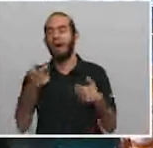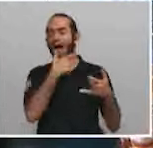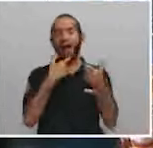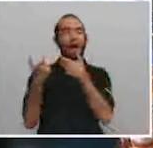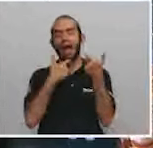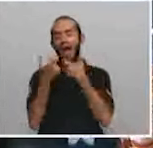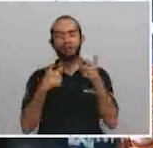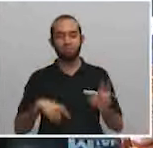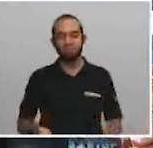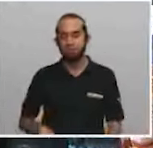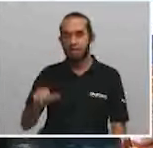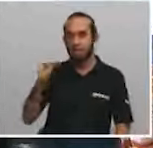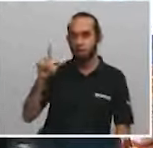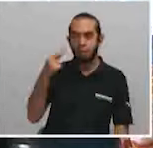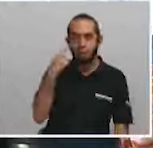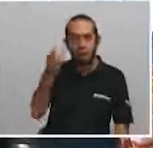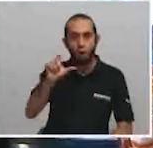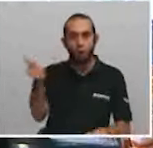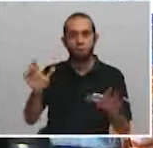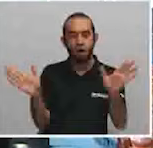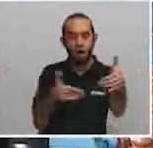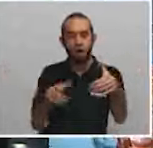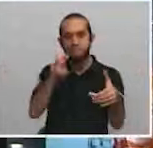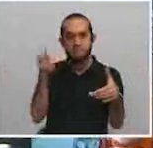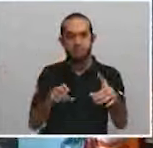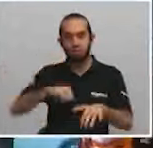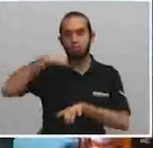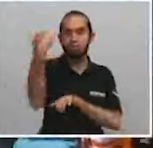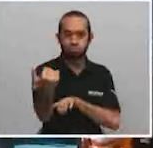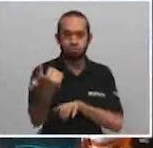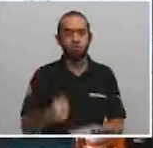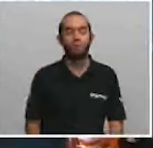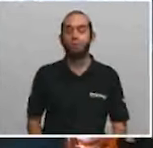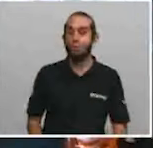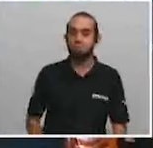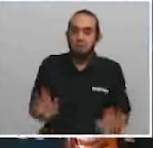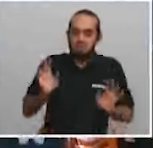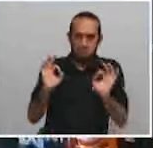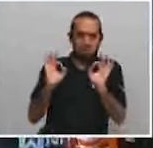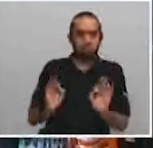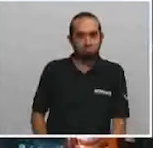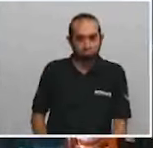Trae otra caja de pizza. Bueno, ¿eh? Está bien.